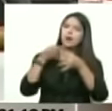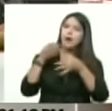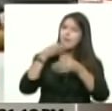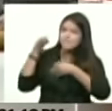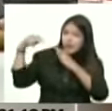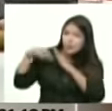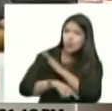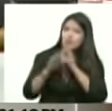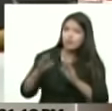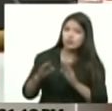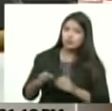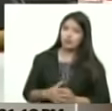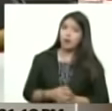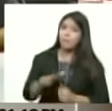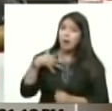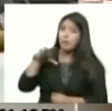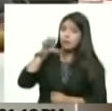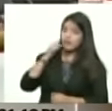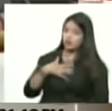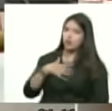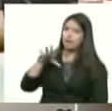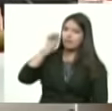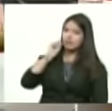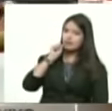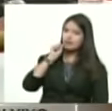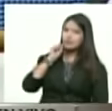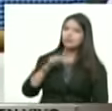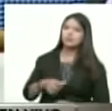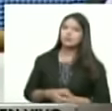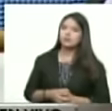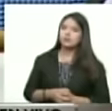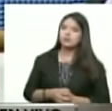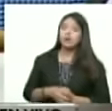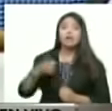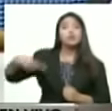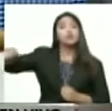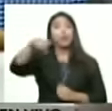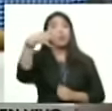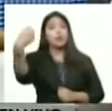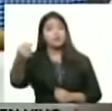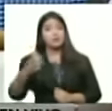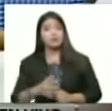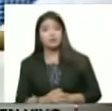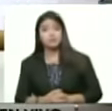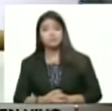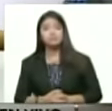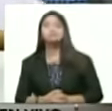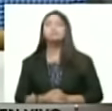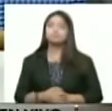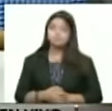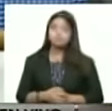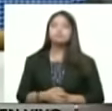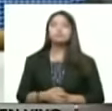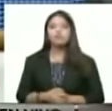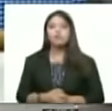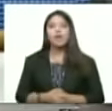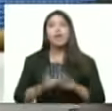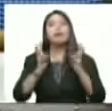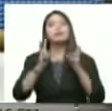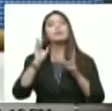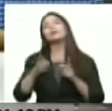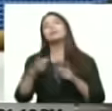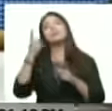¿no? Para entenderlo yo y que lo entendamos un poco más, pues. Tiene que ver, señor presidente, con el tema también de la